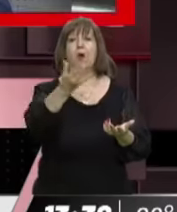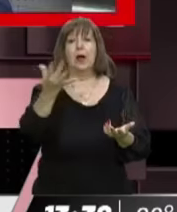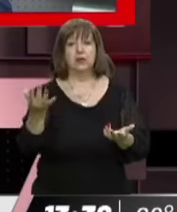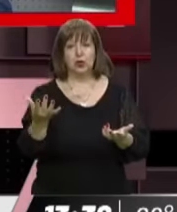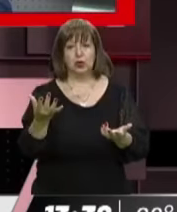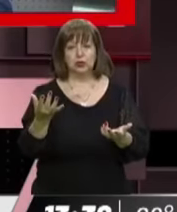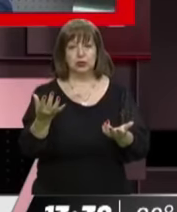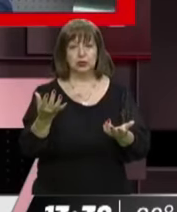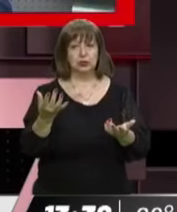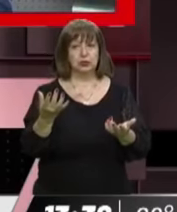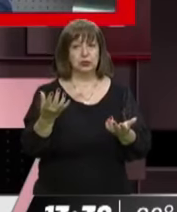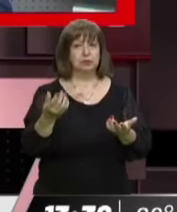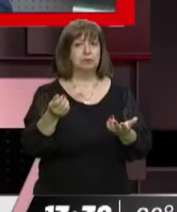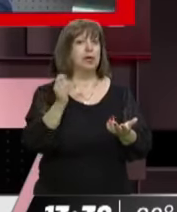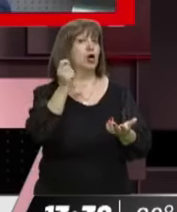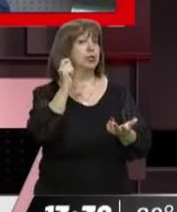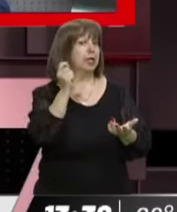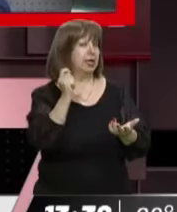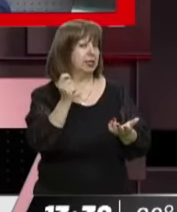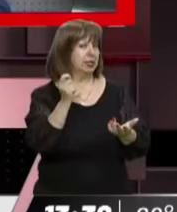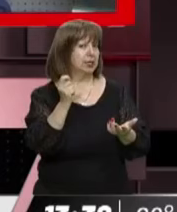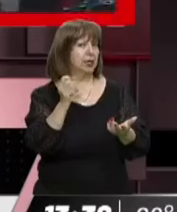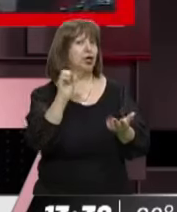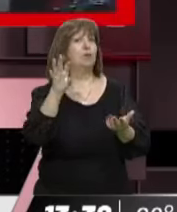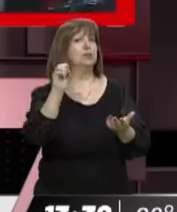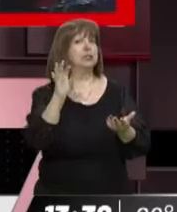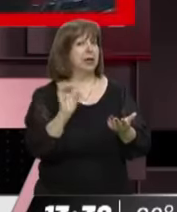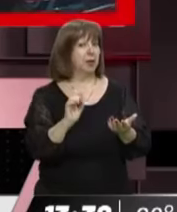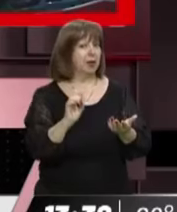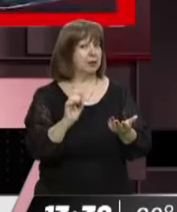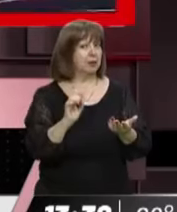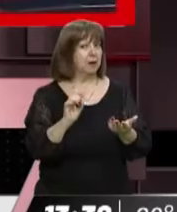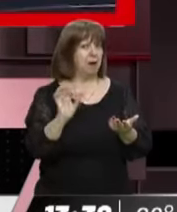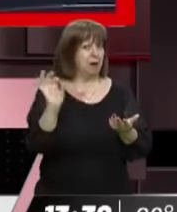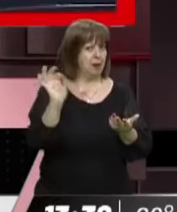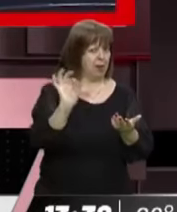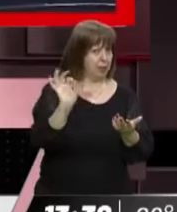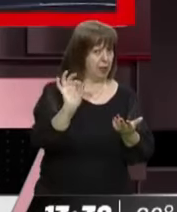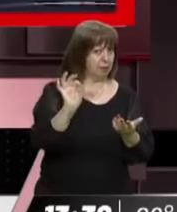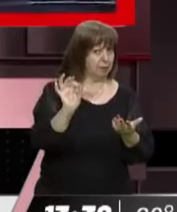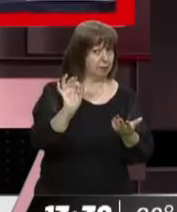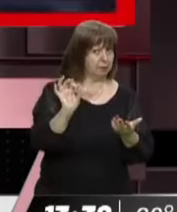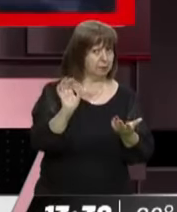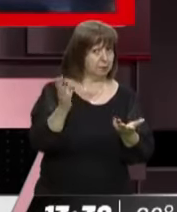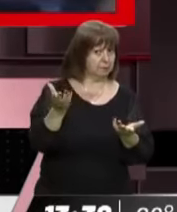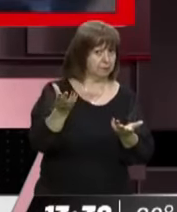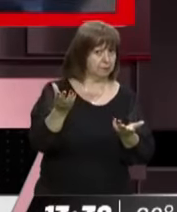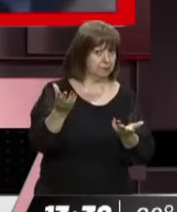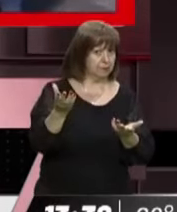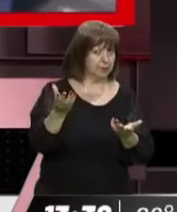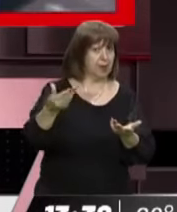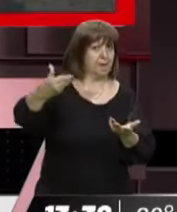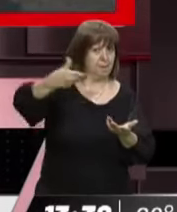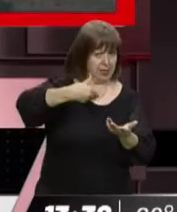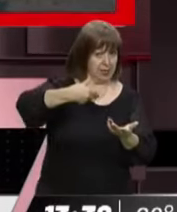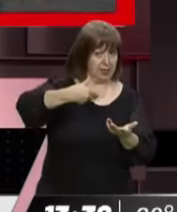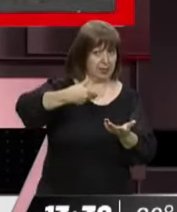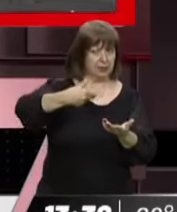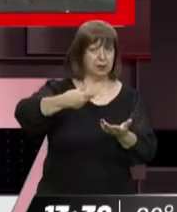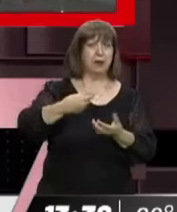quiénes estaban atrás de ese número. Vos lo tenés que tener registrado eso. Sí. Y no solo eso, sino que además, que era más